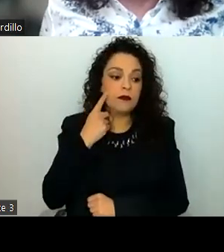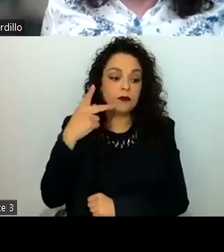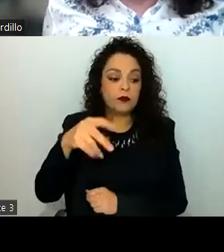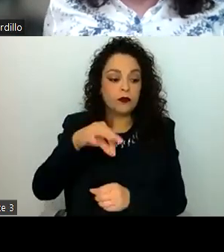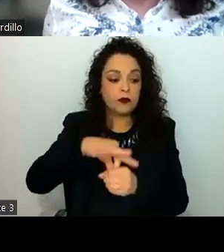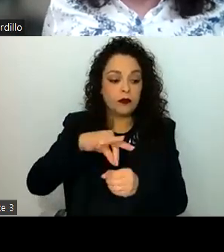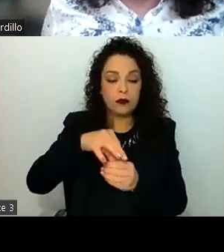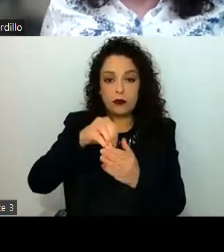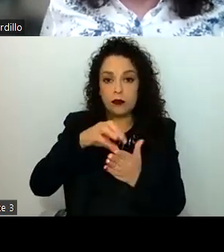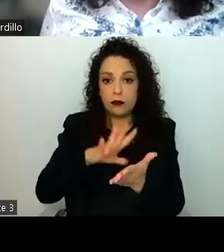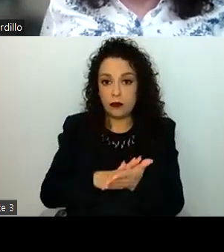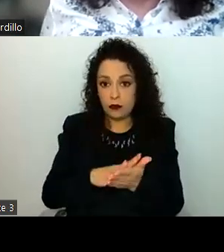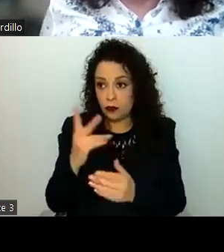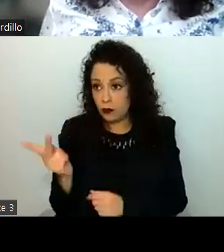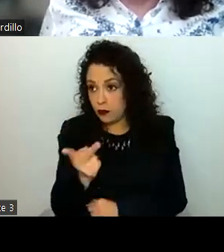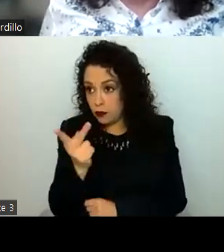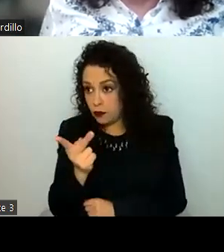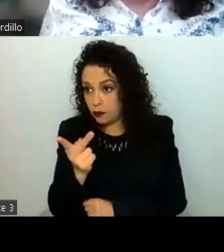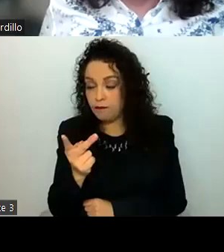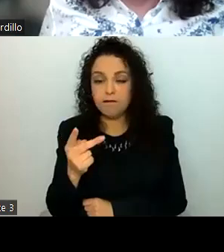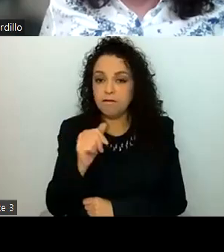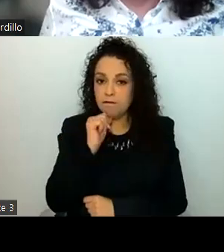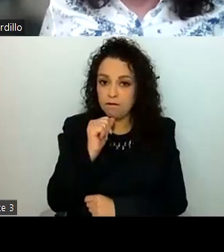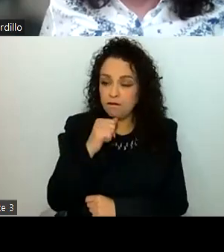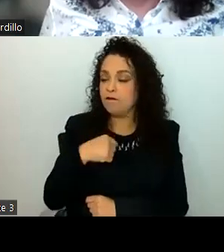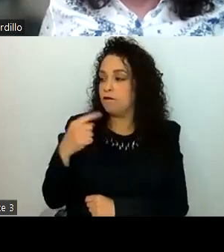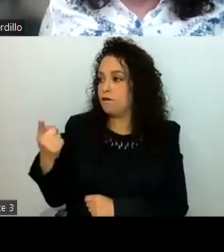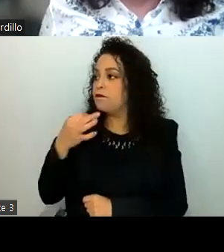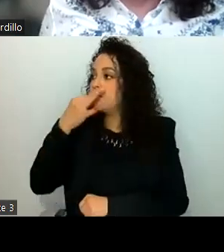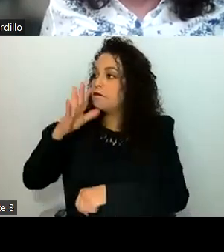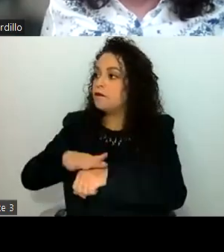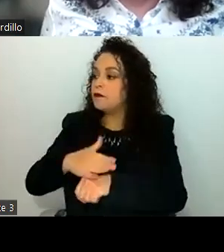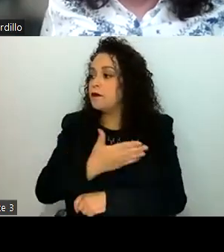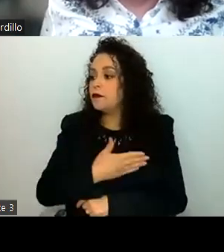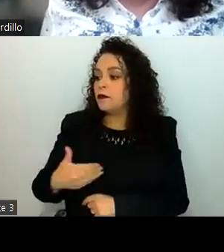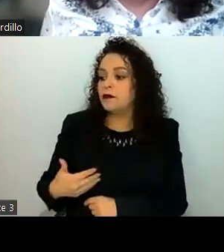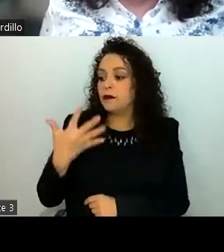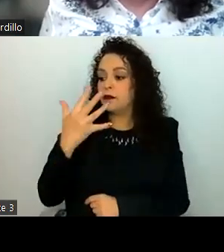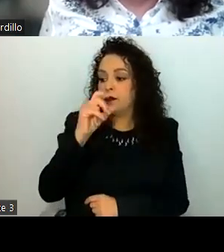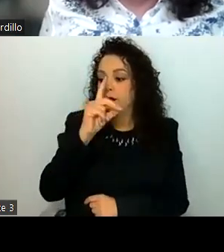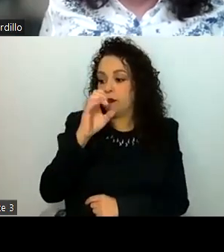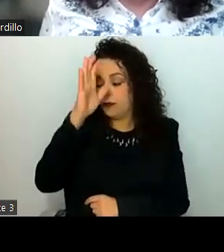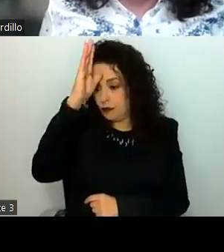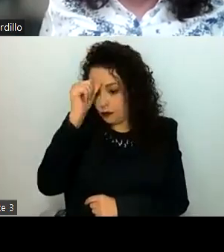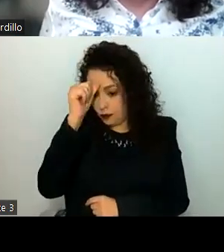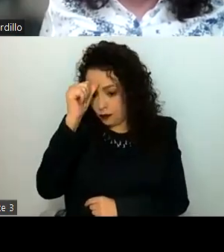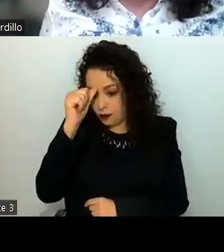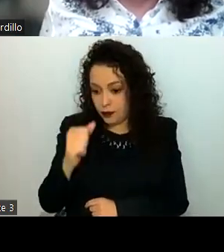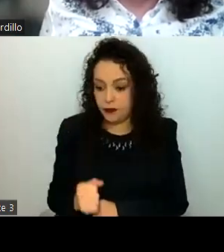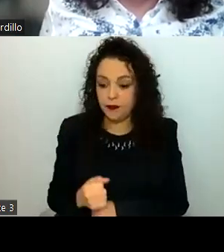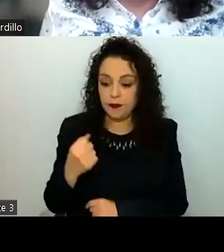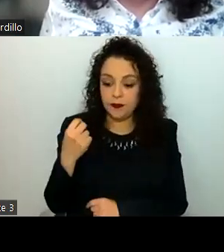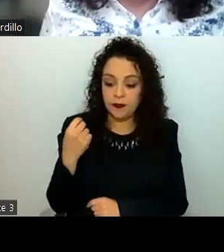Diputado presidente, con 5 votos a favor, 0 votos en contra y una abstención, se aprueba el orden del día.